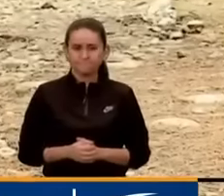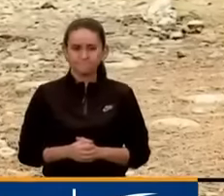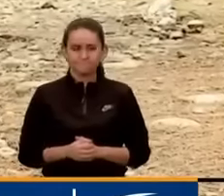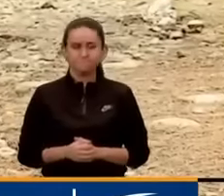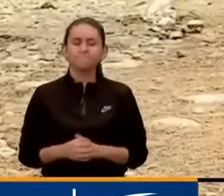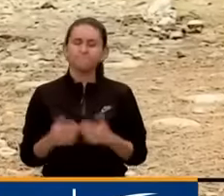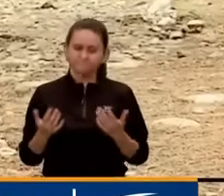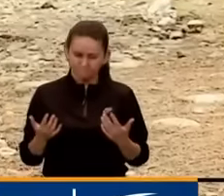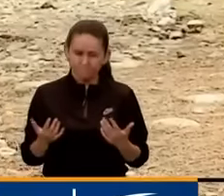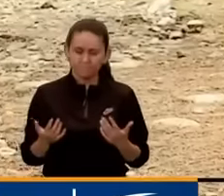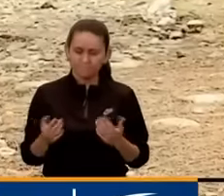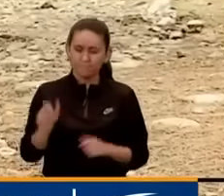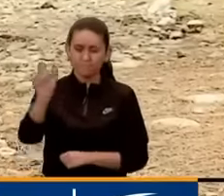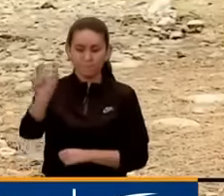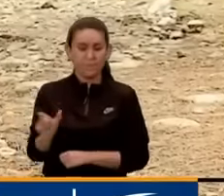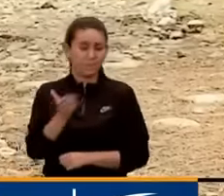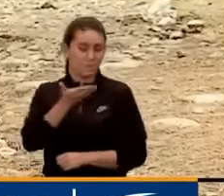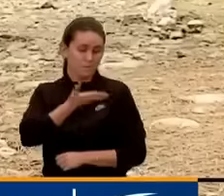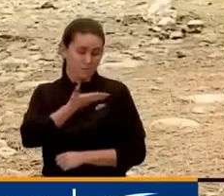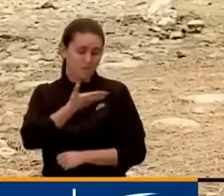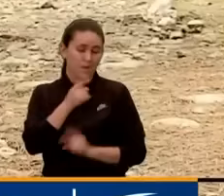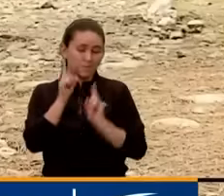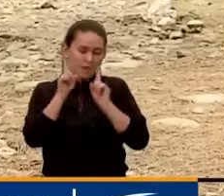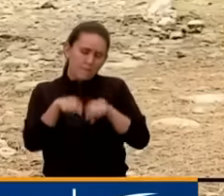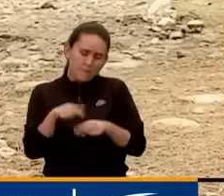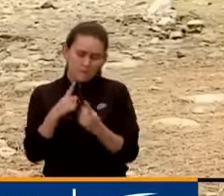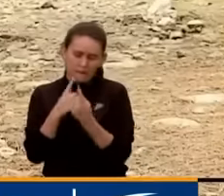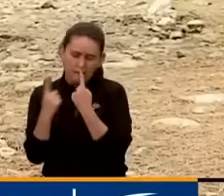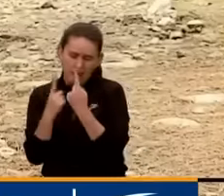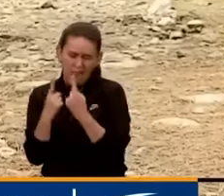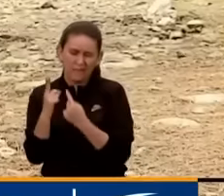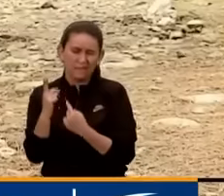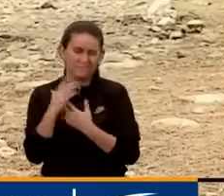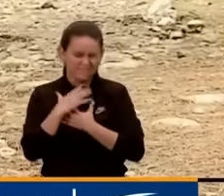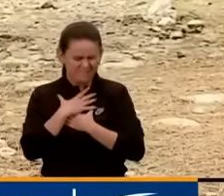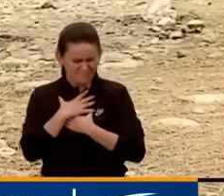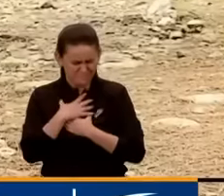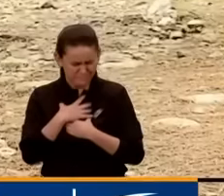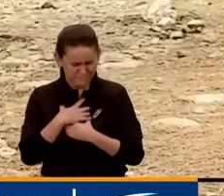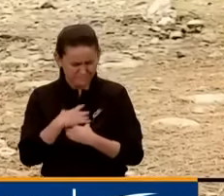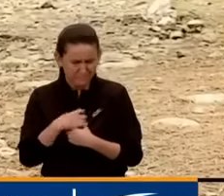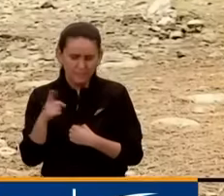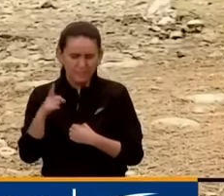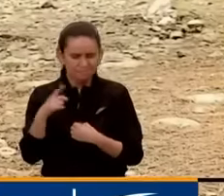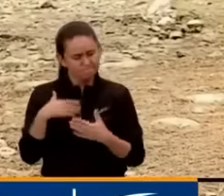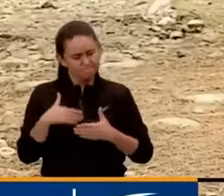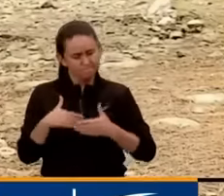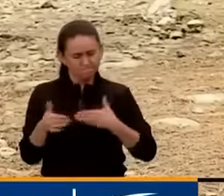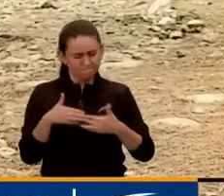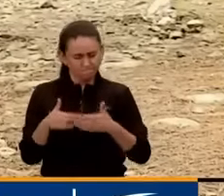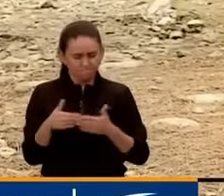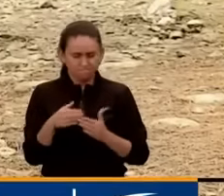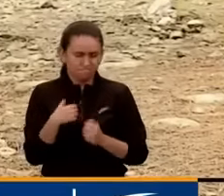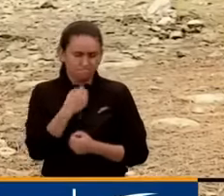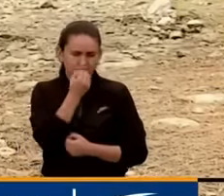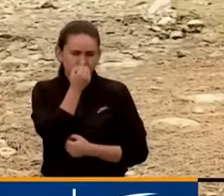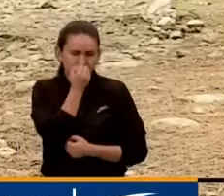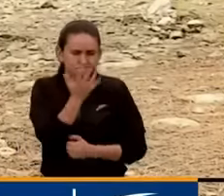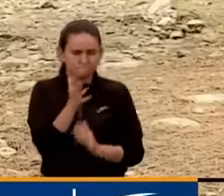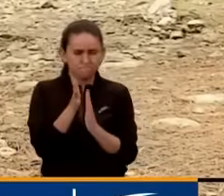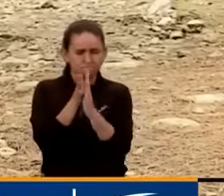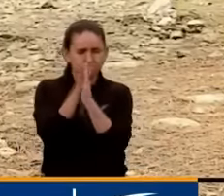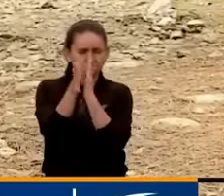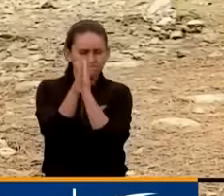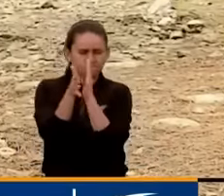también hablamos con la mamá, quien un poco destrozada quiso hablar con nosotros y contarnos un poco de lo que